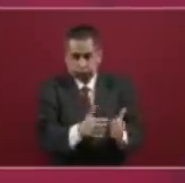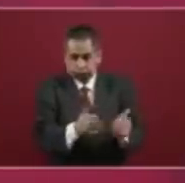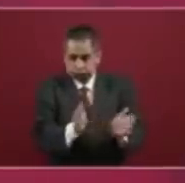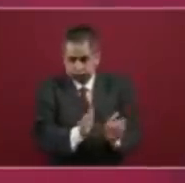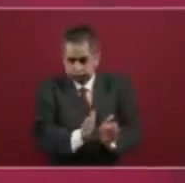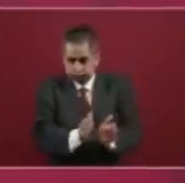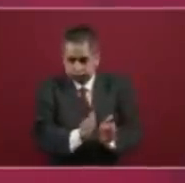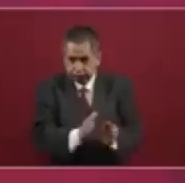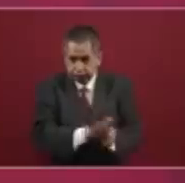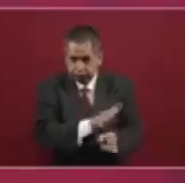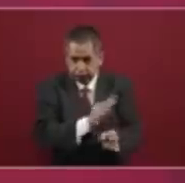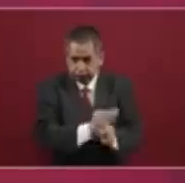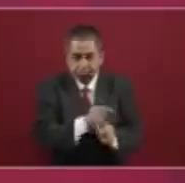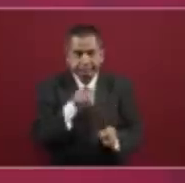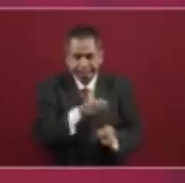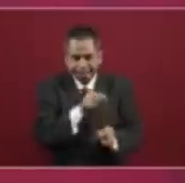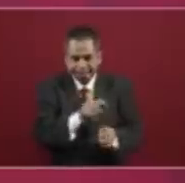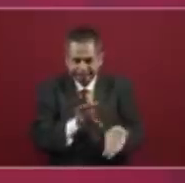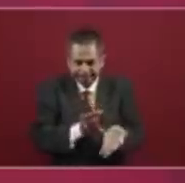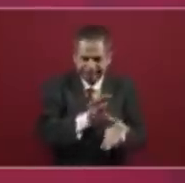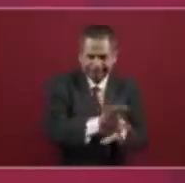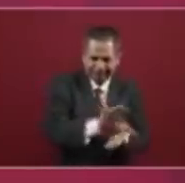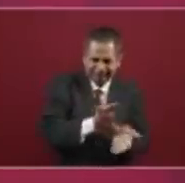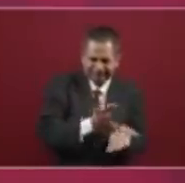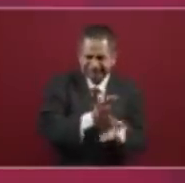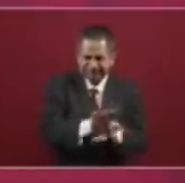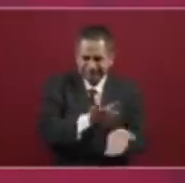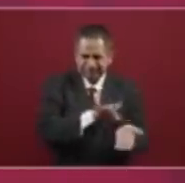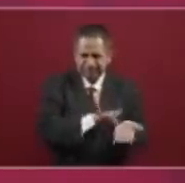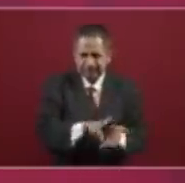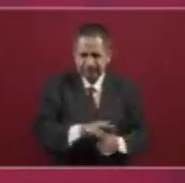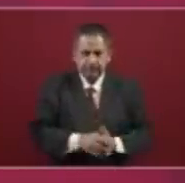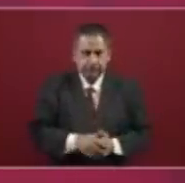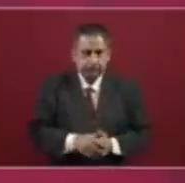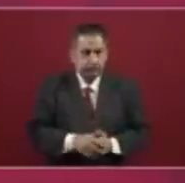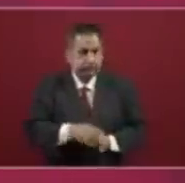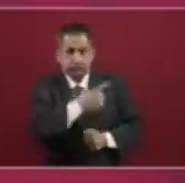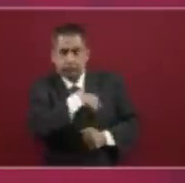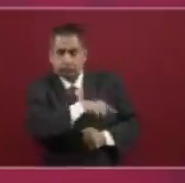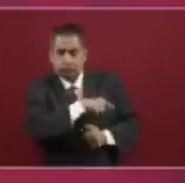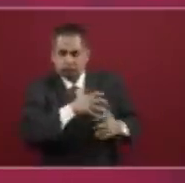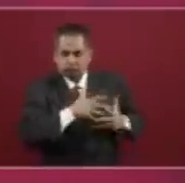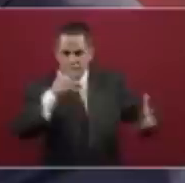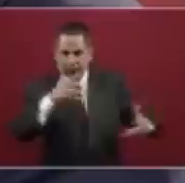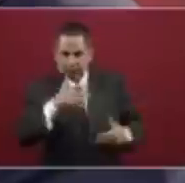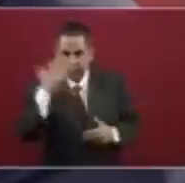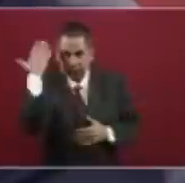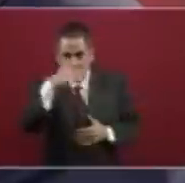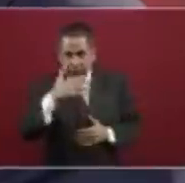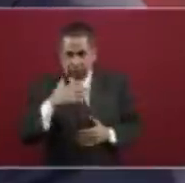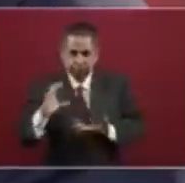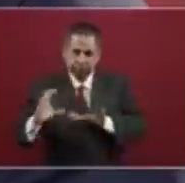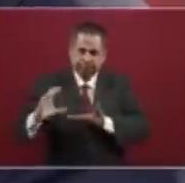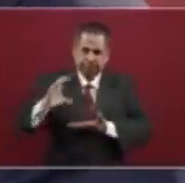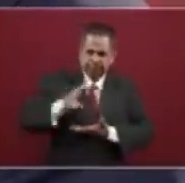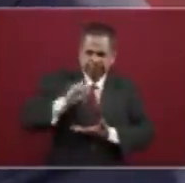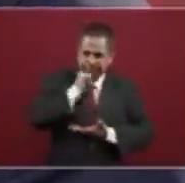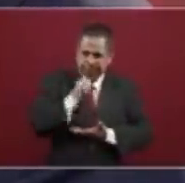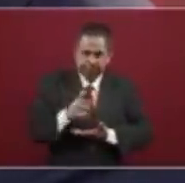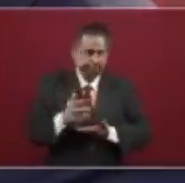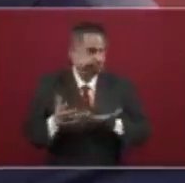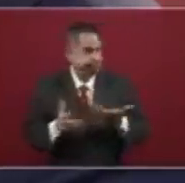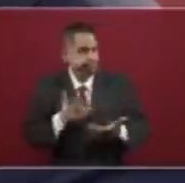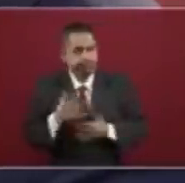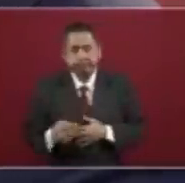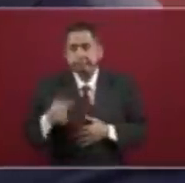pequeños. Entonces, como saben que ya no hay esos subsidios para los grandes,